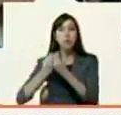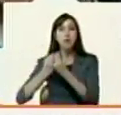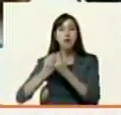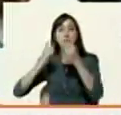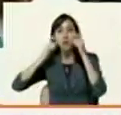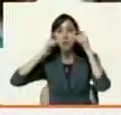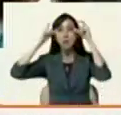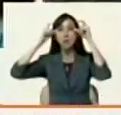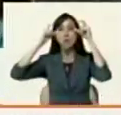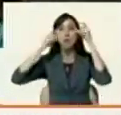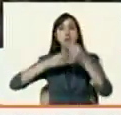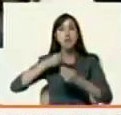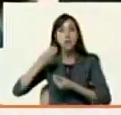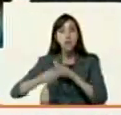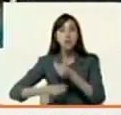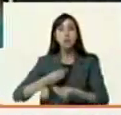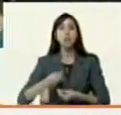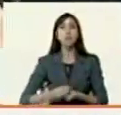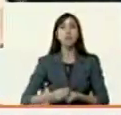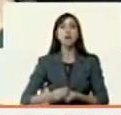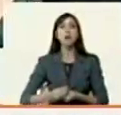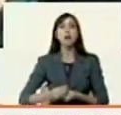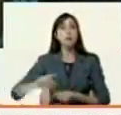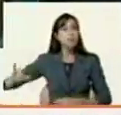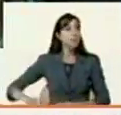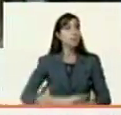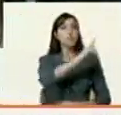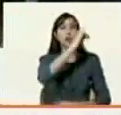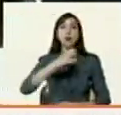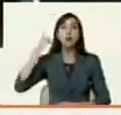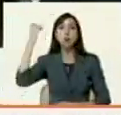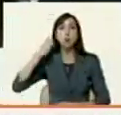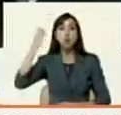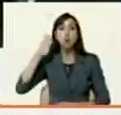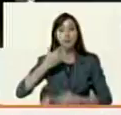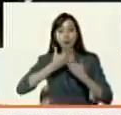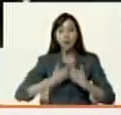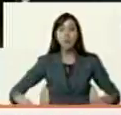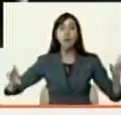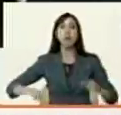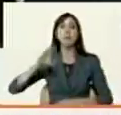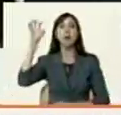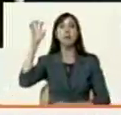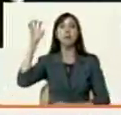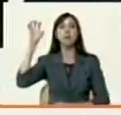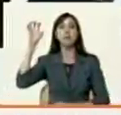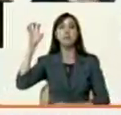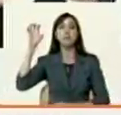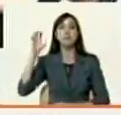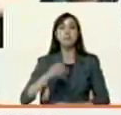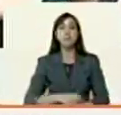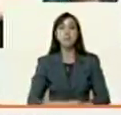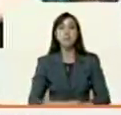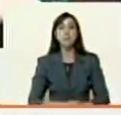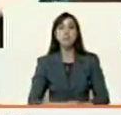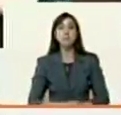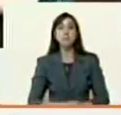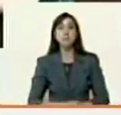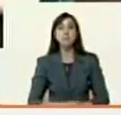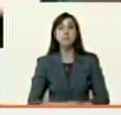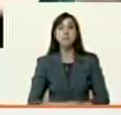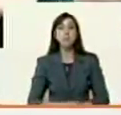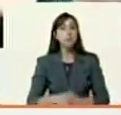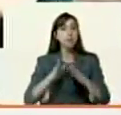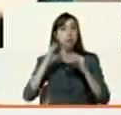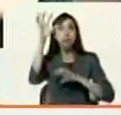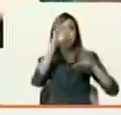Rodríguez en la vieja Europa, jurando liberar a su patria y de lo que luego pasa a ser nuestra América, de